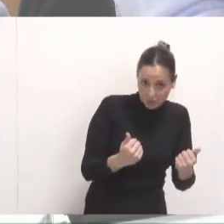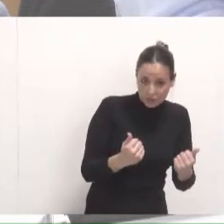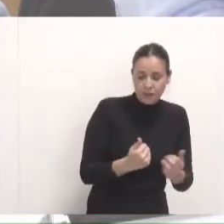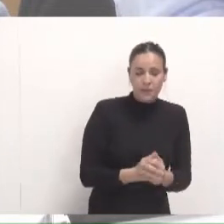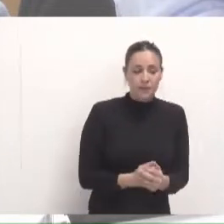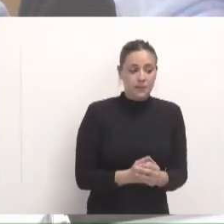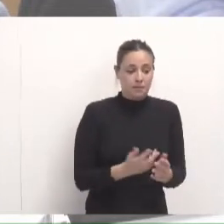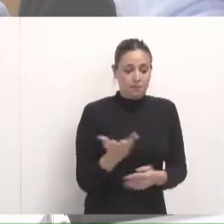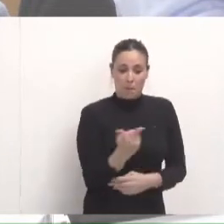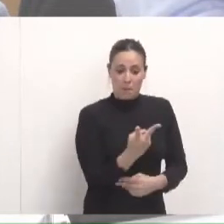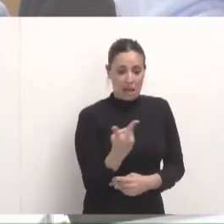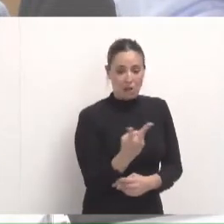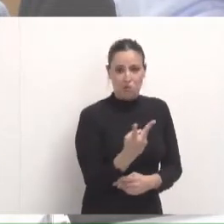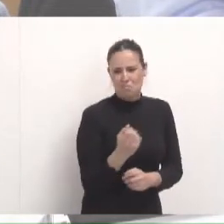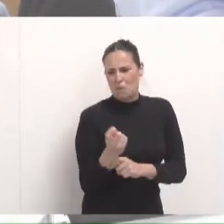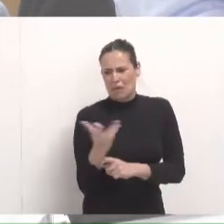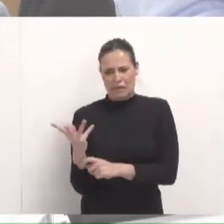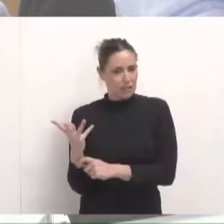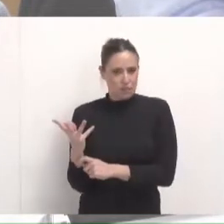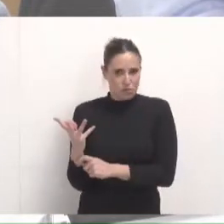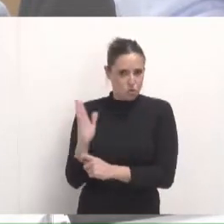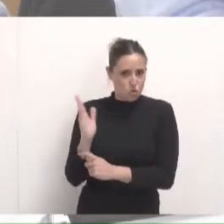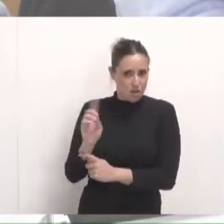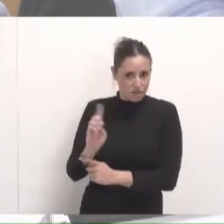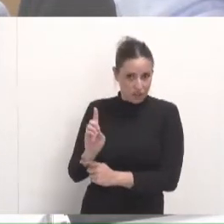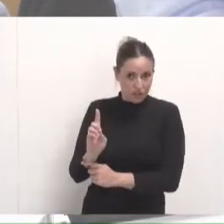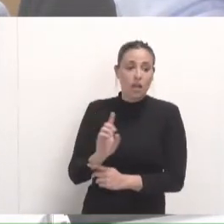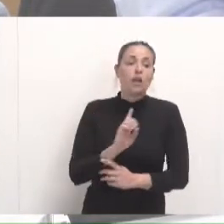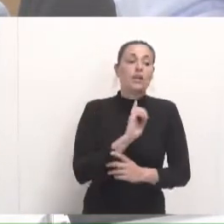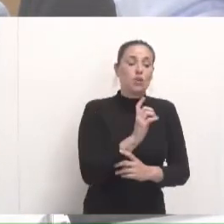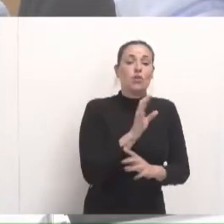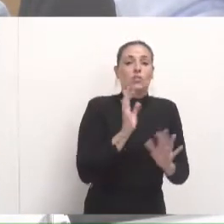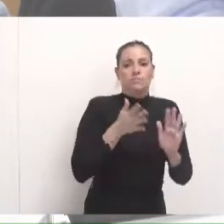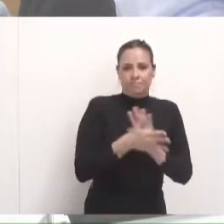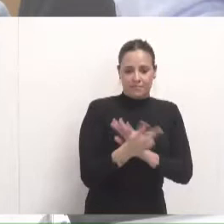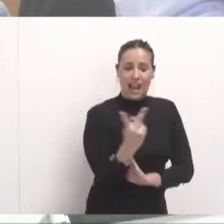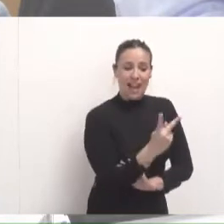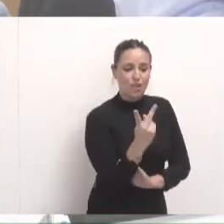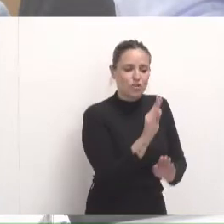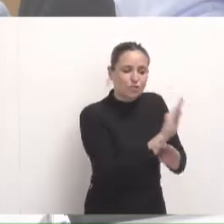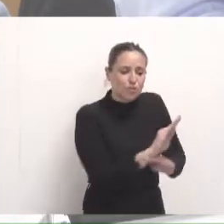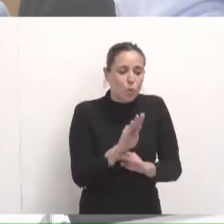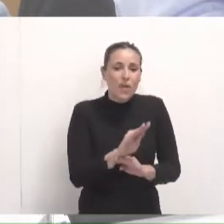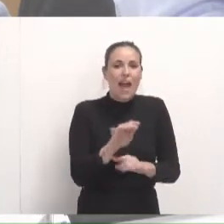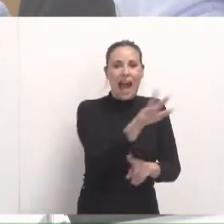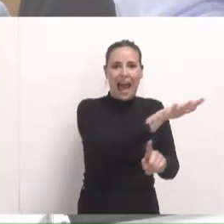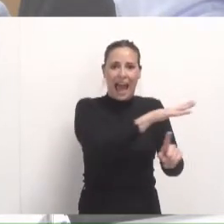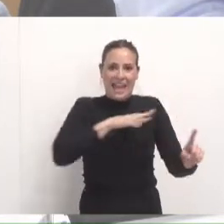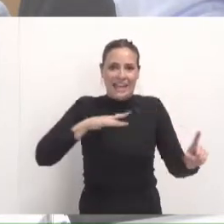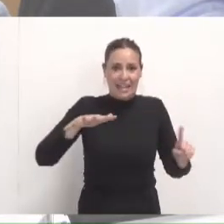resto, pues no, y solamente en aplicación en la parte aérea, no en la parte subterránea. Y ahora mismo